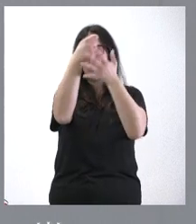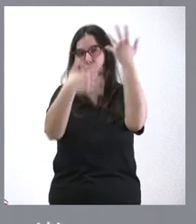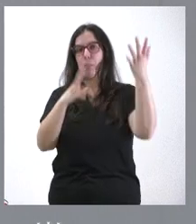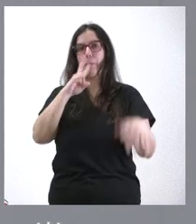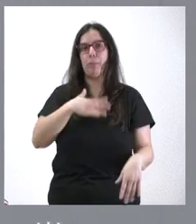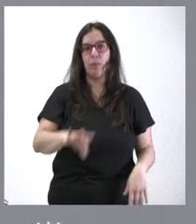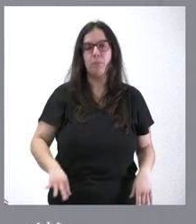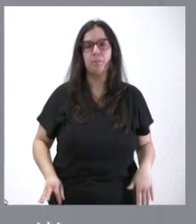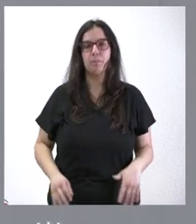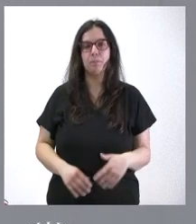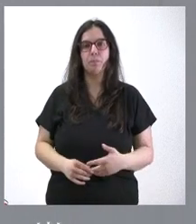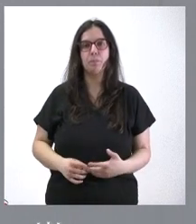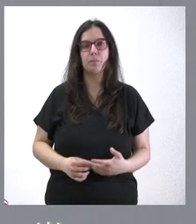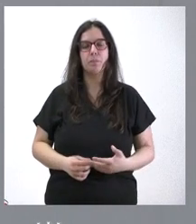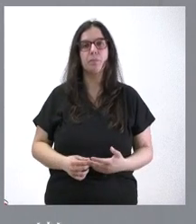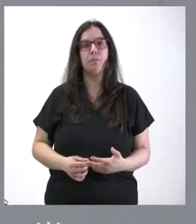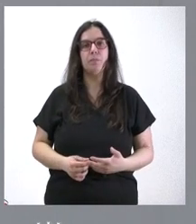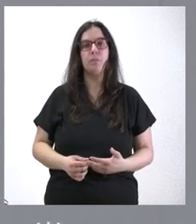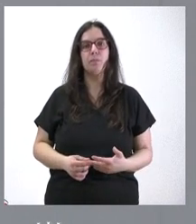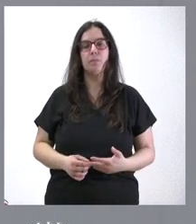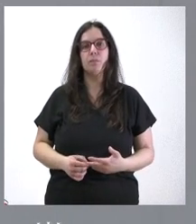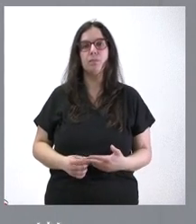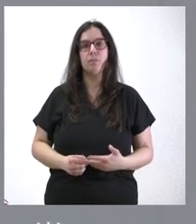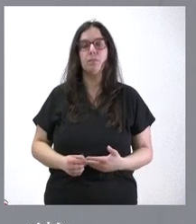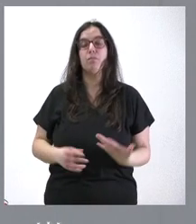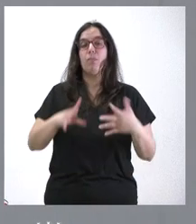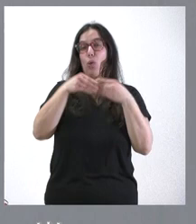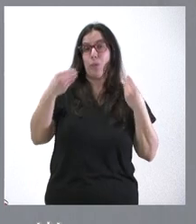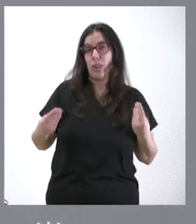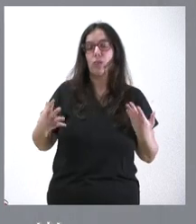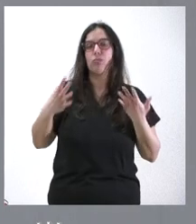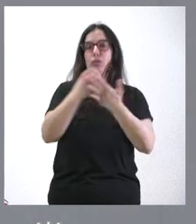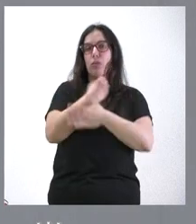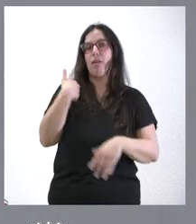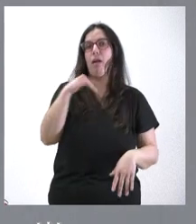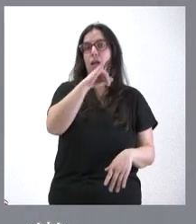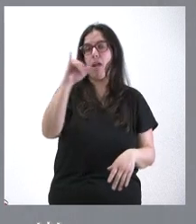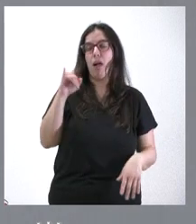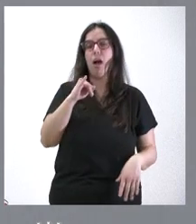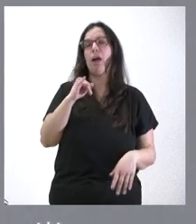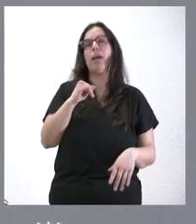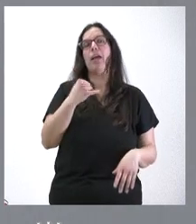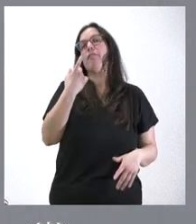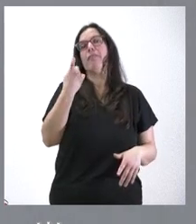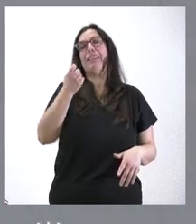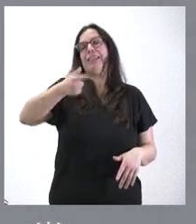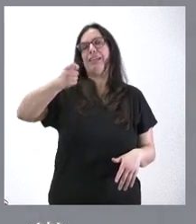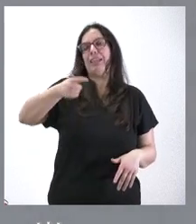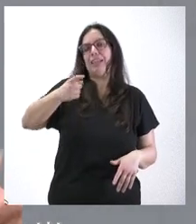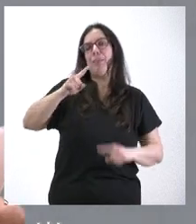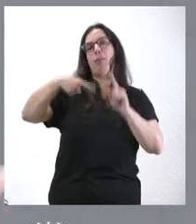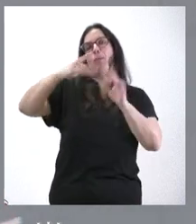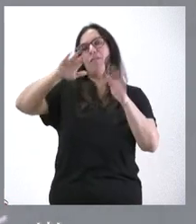vienen tienen ustedes toda la documentación y lógicamente eso habría que incorporar las habituales en la campaña de la